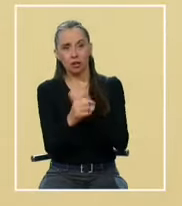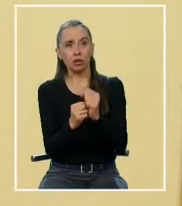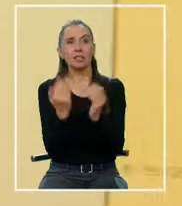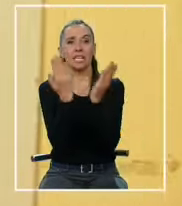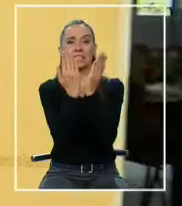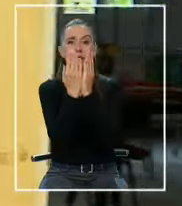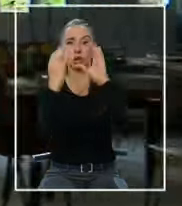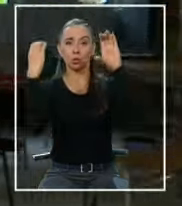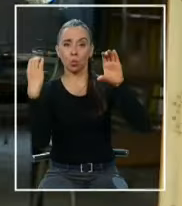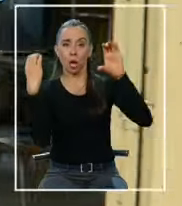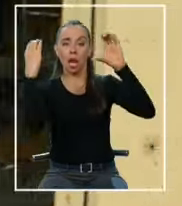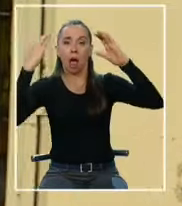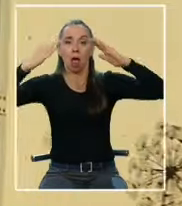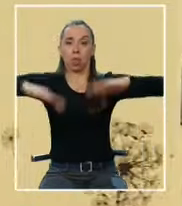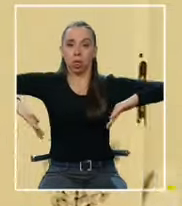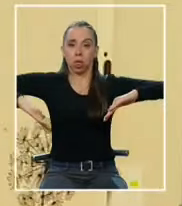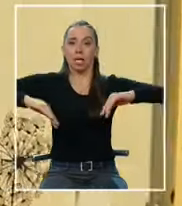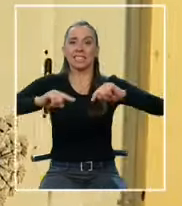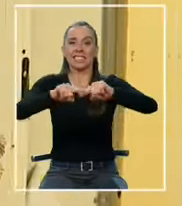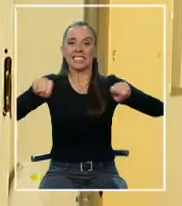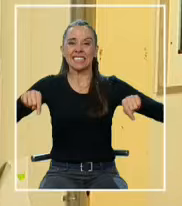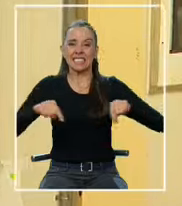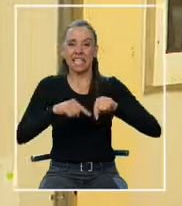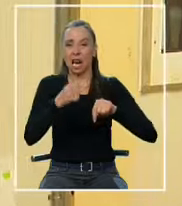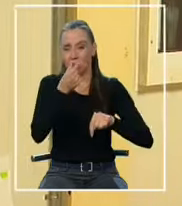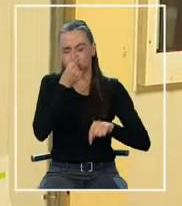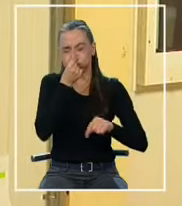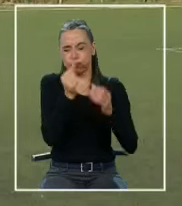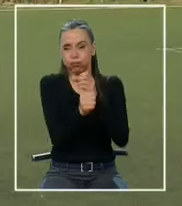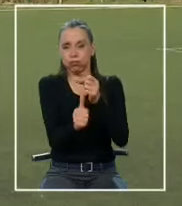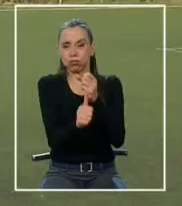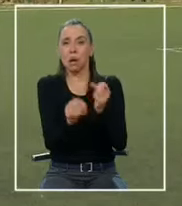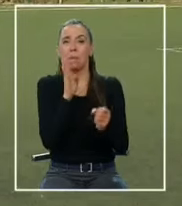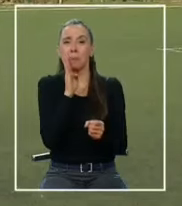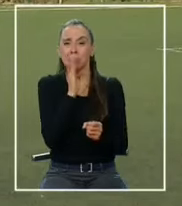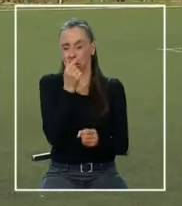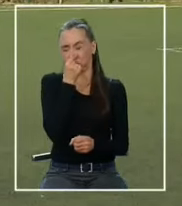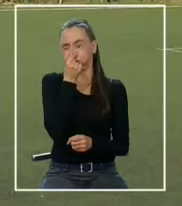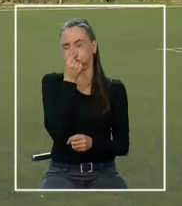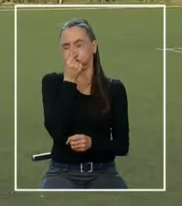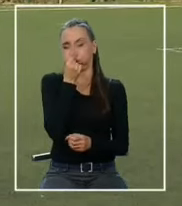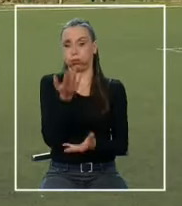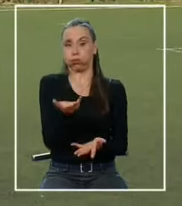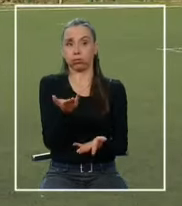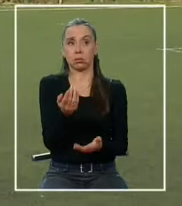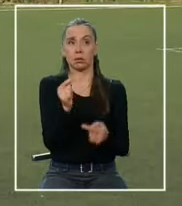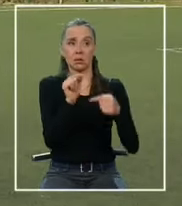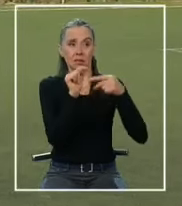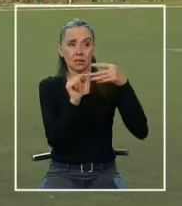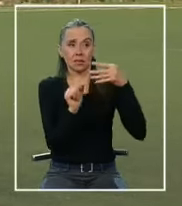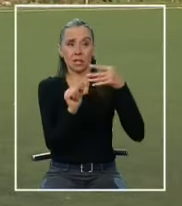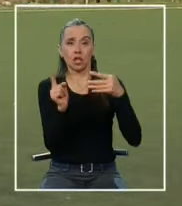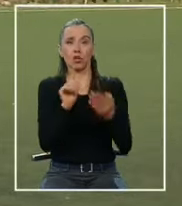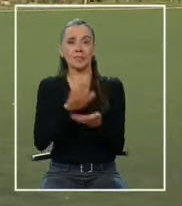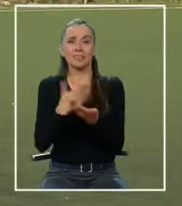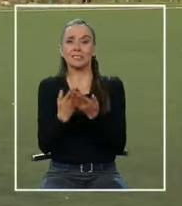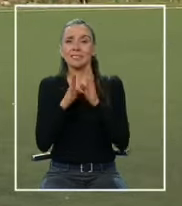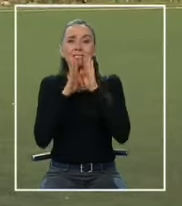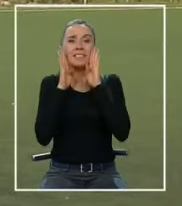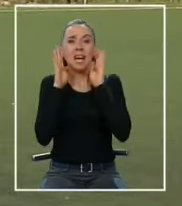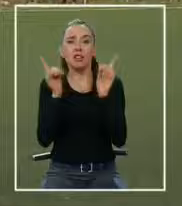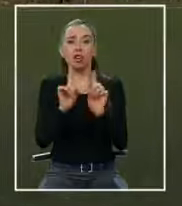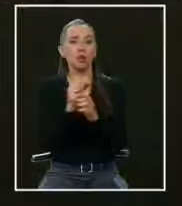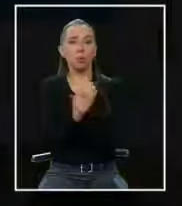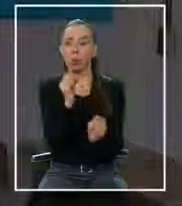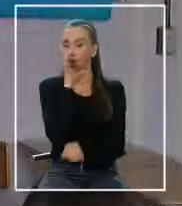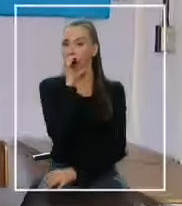se hunden, están salas de clase hediondas de excremento y orina, por lo tanto ese nivel de insalubridad no